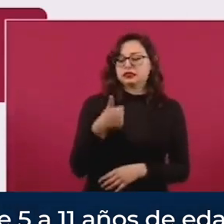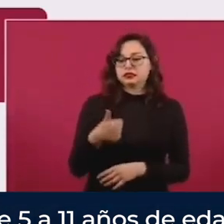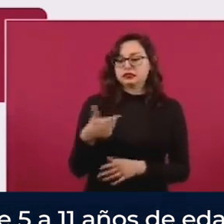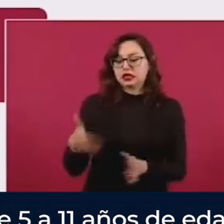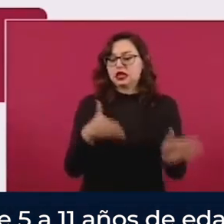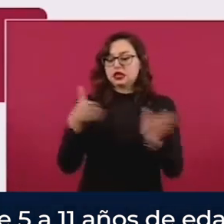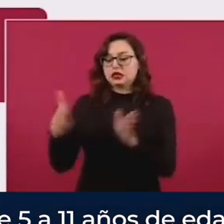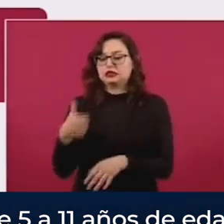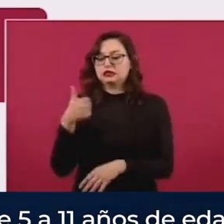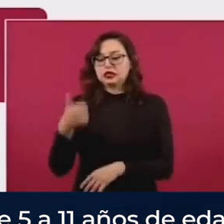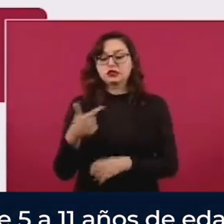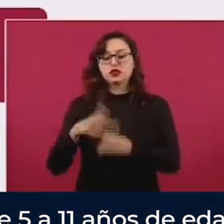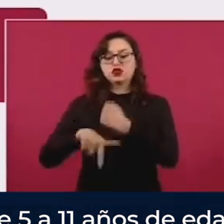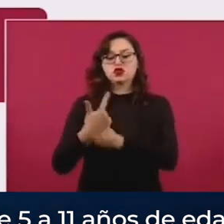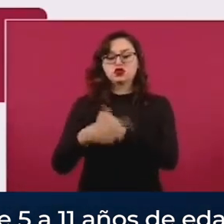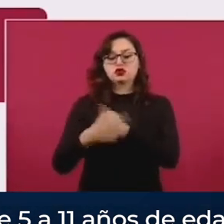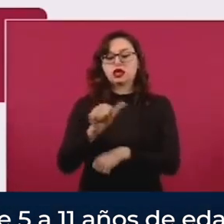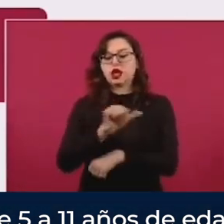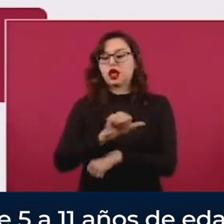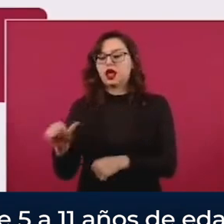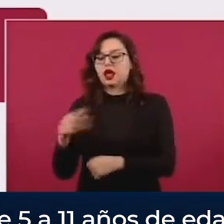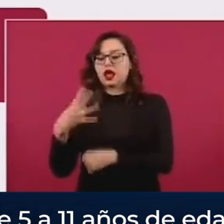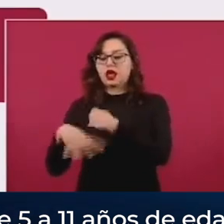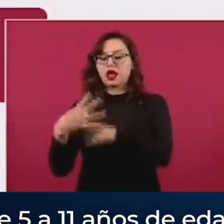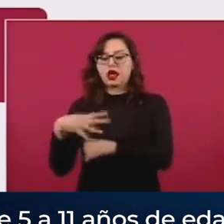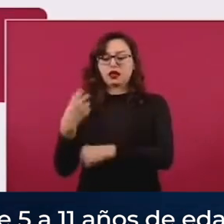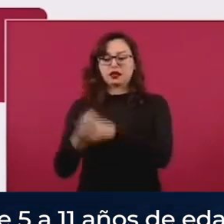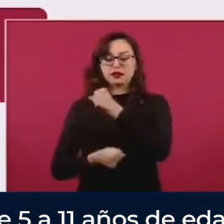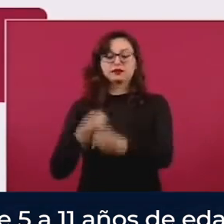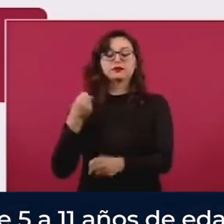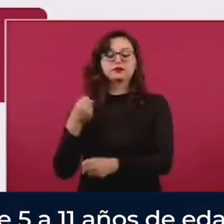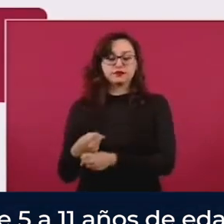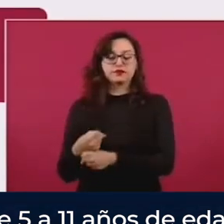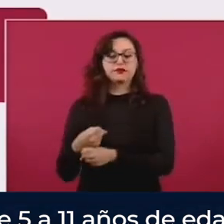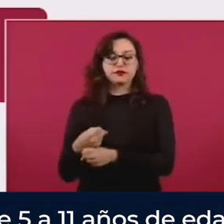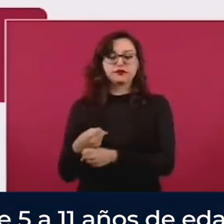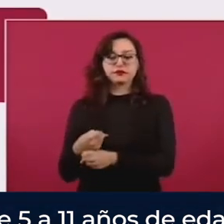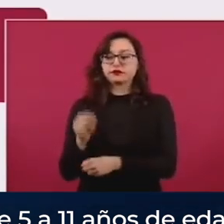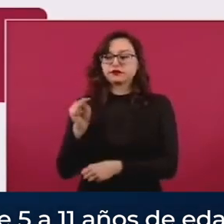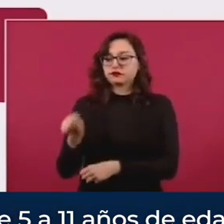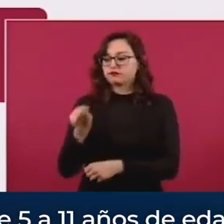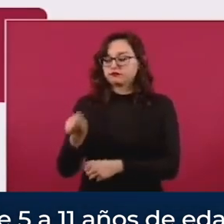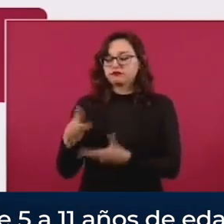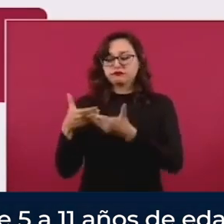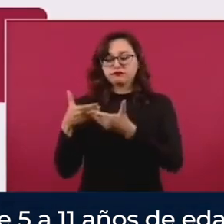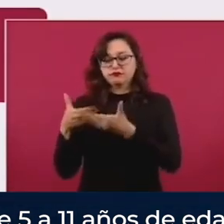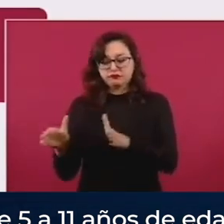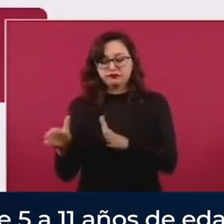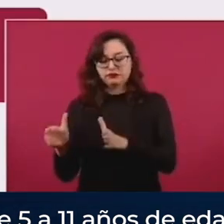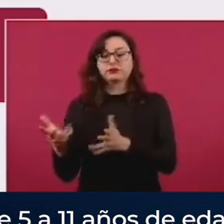grupo poblacional abrirá a partir de este jueves 16 de junio en la página